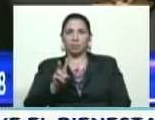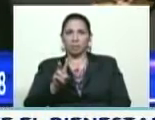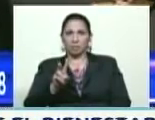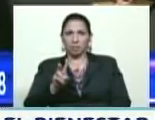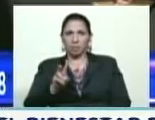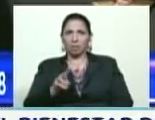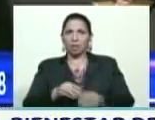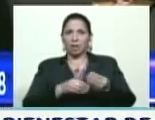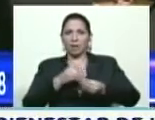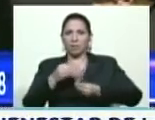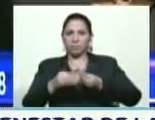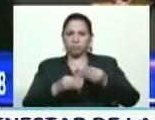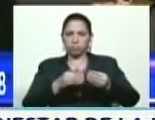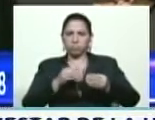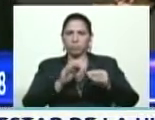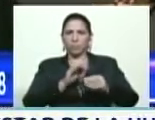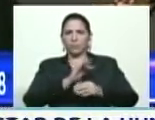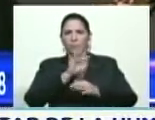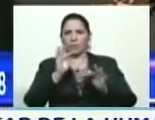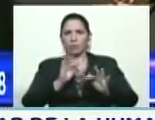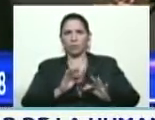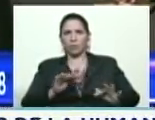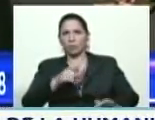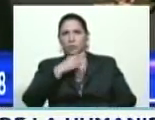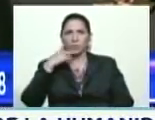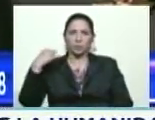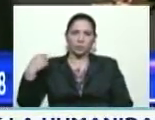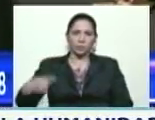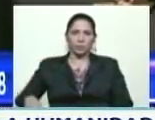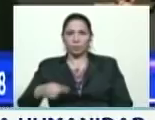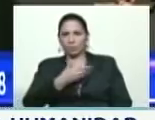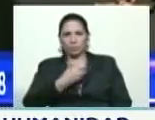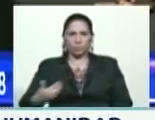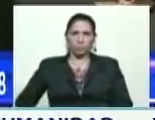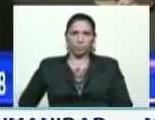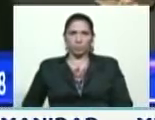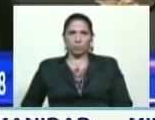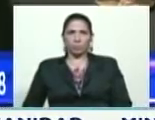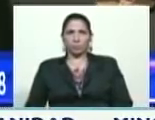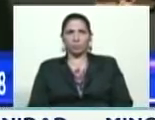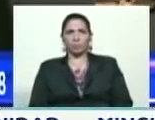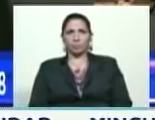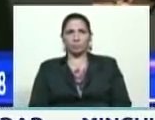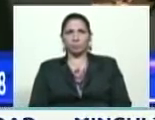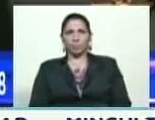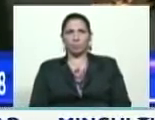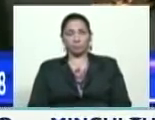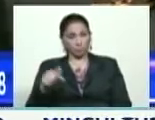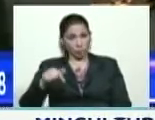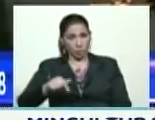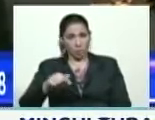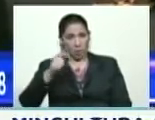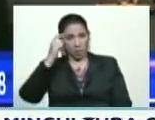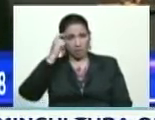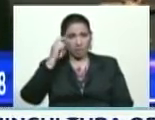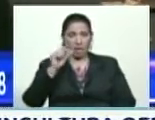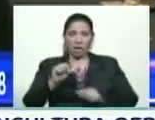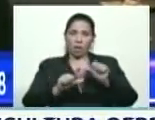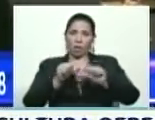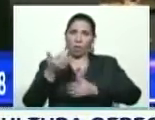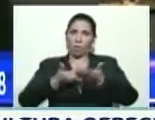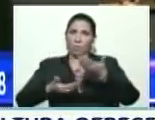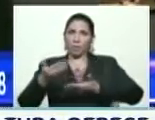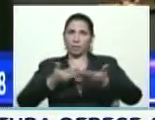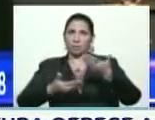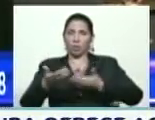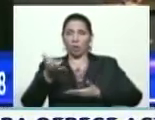de la Federación de Rusia, Vladimir Putin. Hoy día, esa cooperación tiene